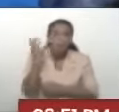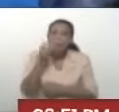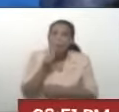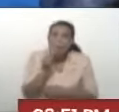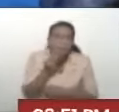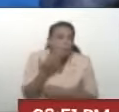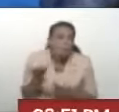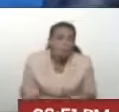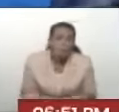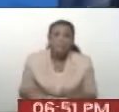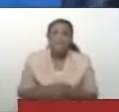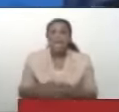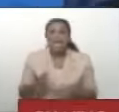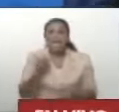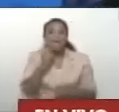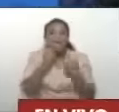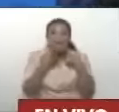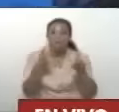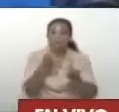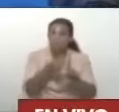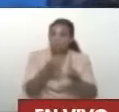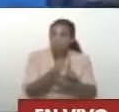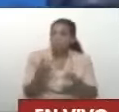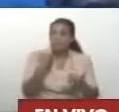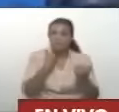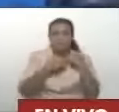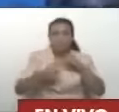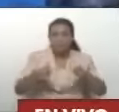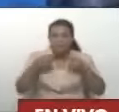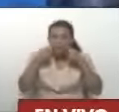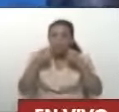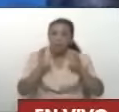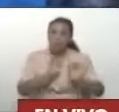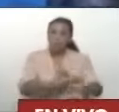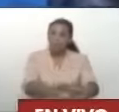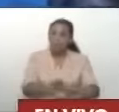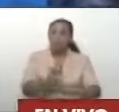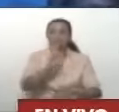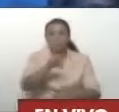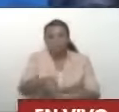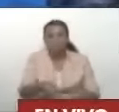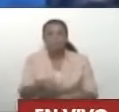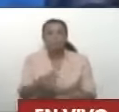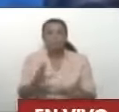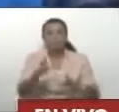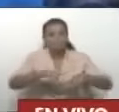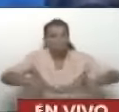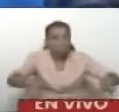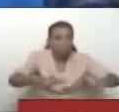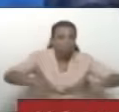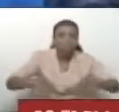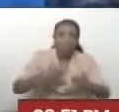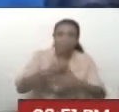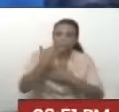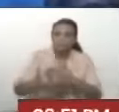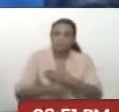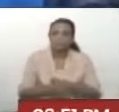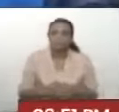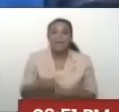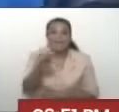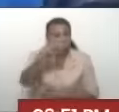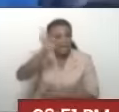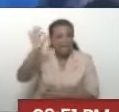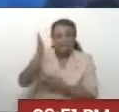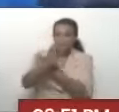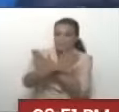edad y enfermedades de transmisión sexual. Creo que nosotros en nuestras trincheras también vamos a aportar bastante con este proyecto. Excelente,